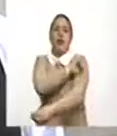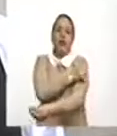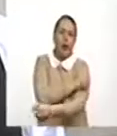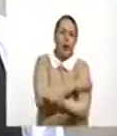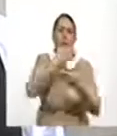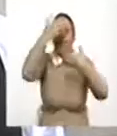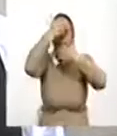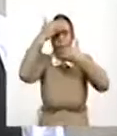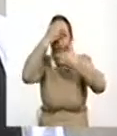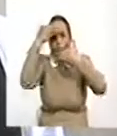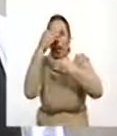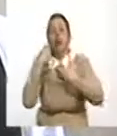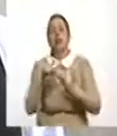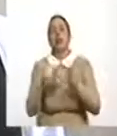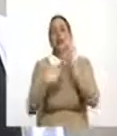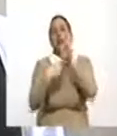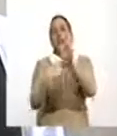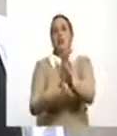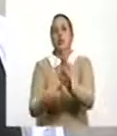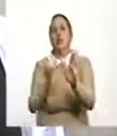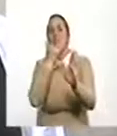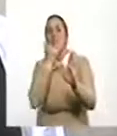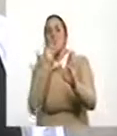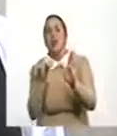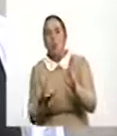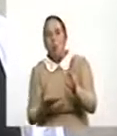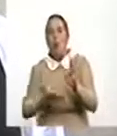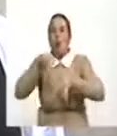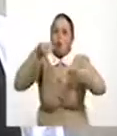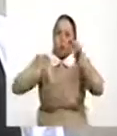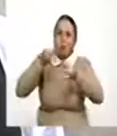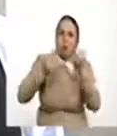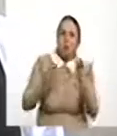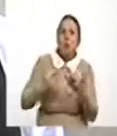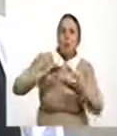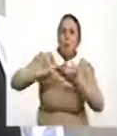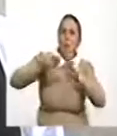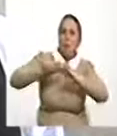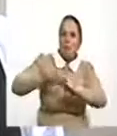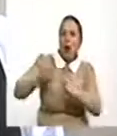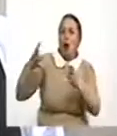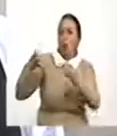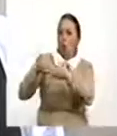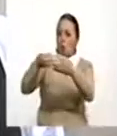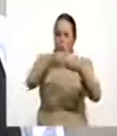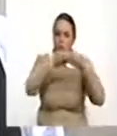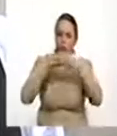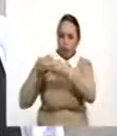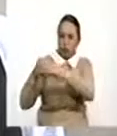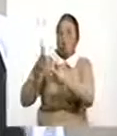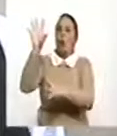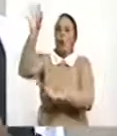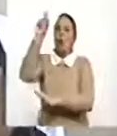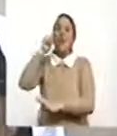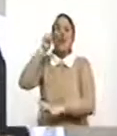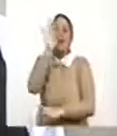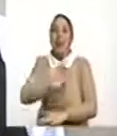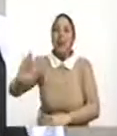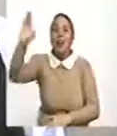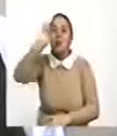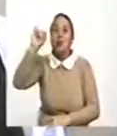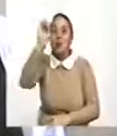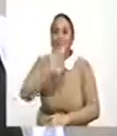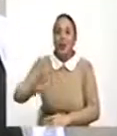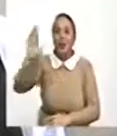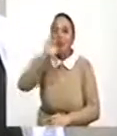guerrillas es una muestra de lo que se pretende hacer a través de la Jurisdicción Especial de Paz y en las Cortes Internacionales, señor presidente. Porque es que